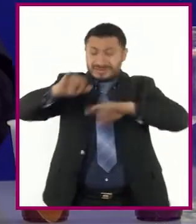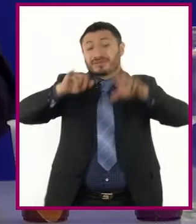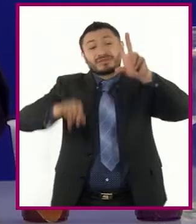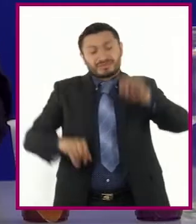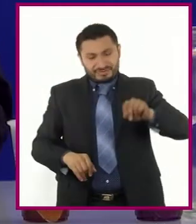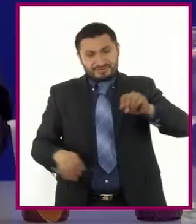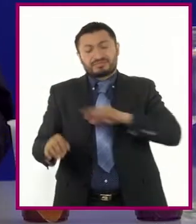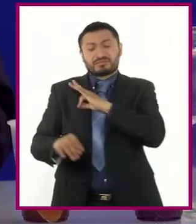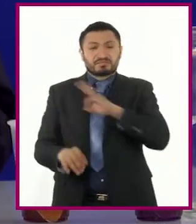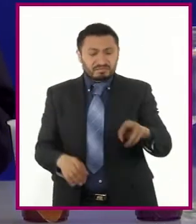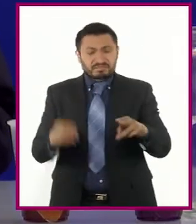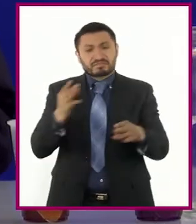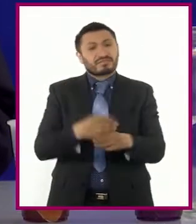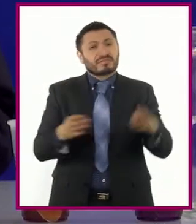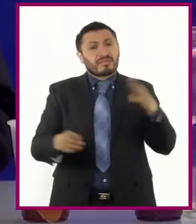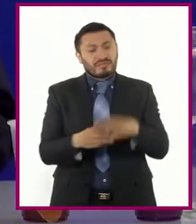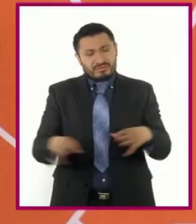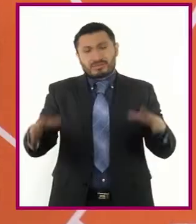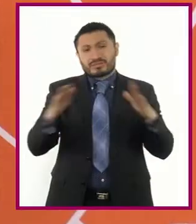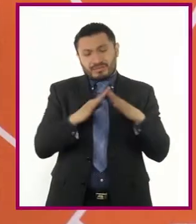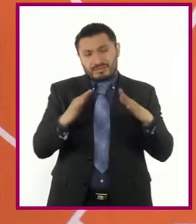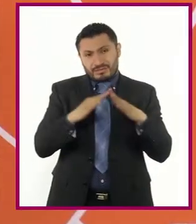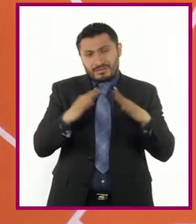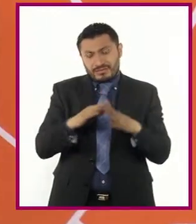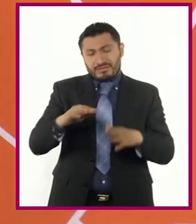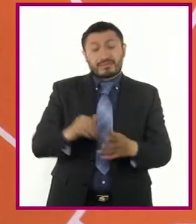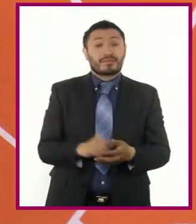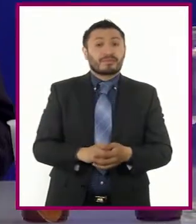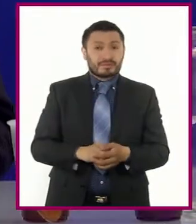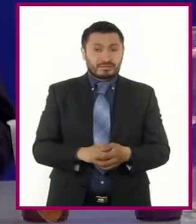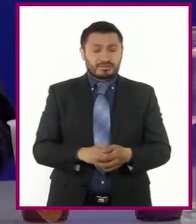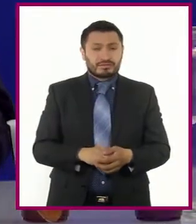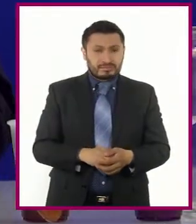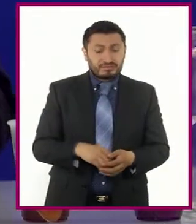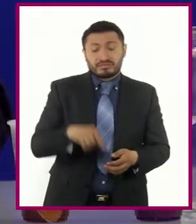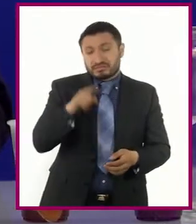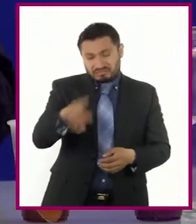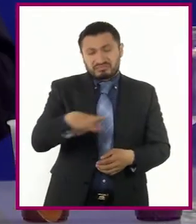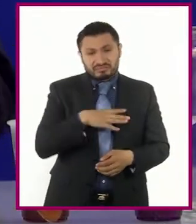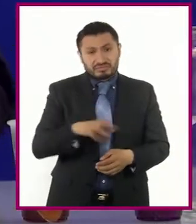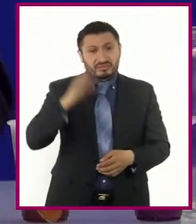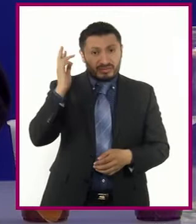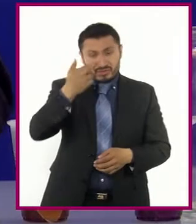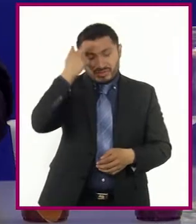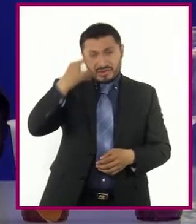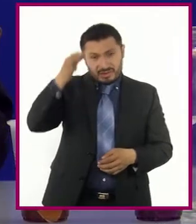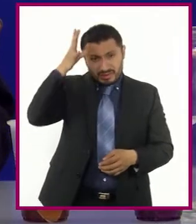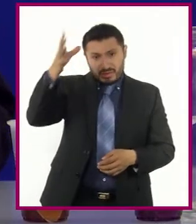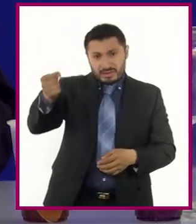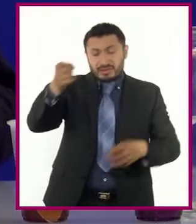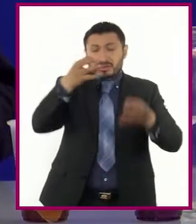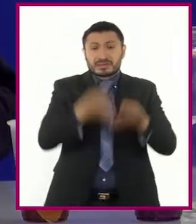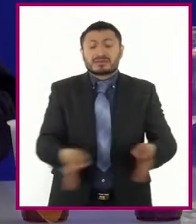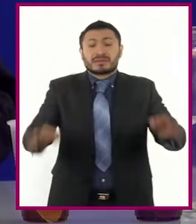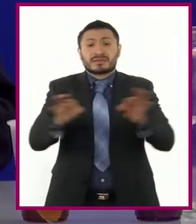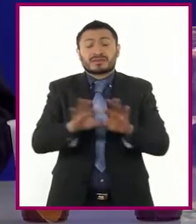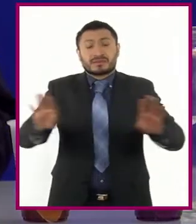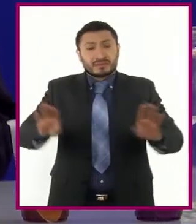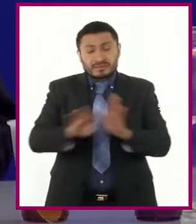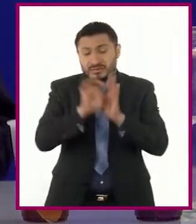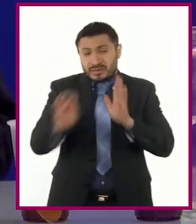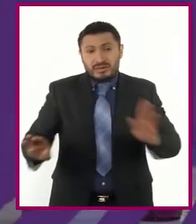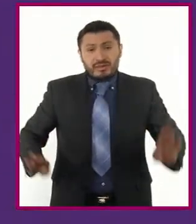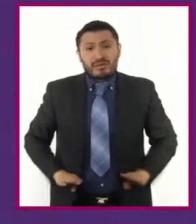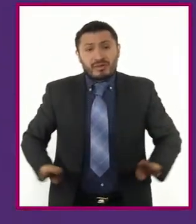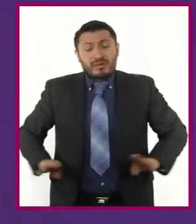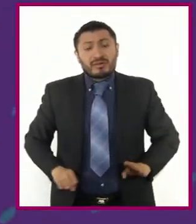ser con materiales que tenemos en casa. Repasemos conceptos básicos como son las propiedades extensivas e intensivas